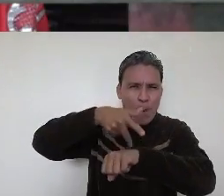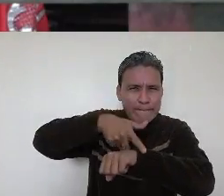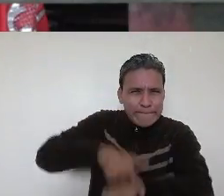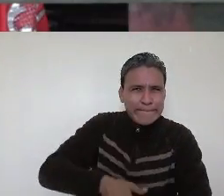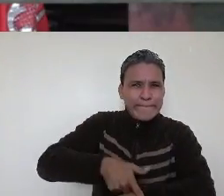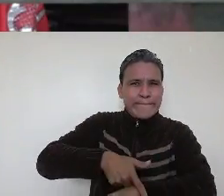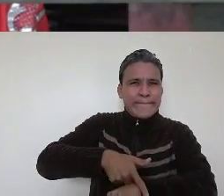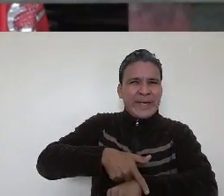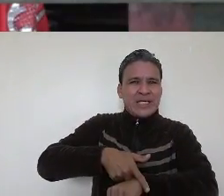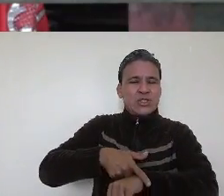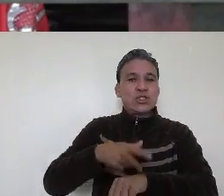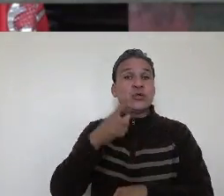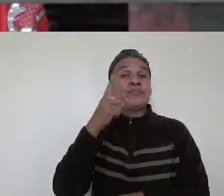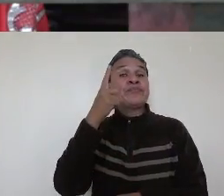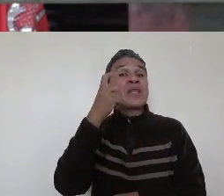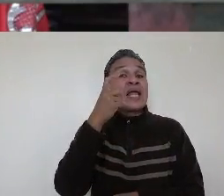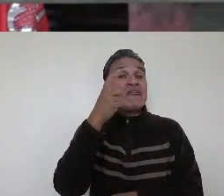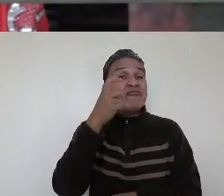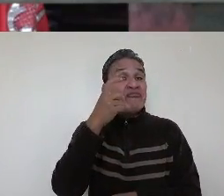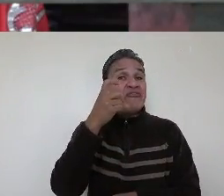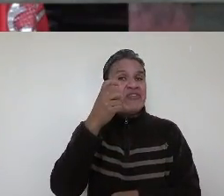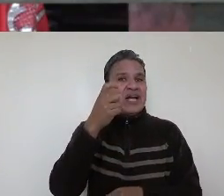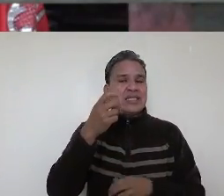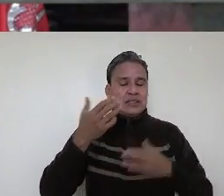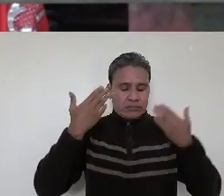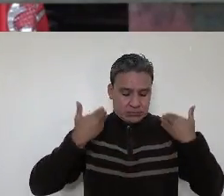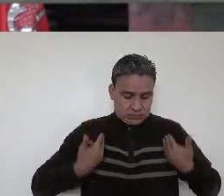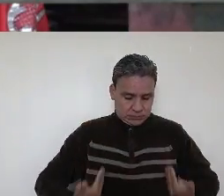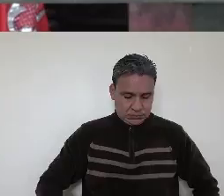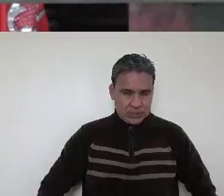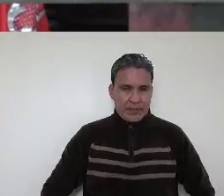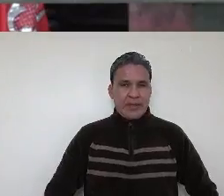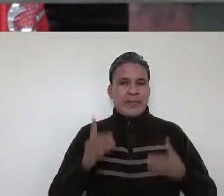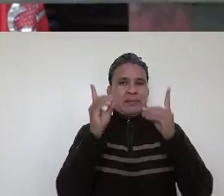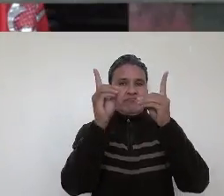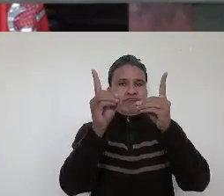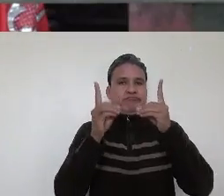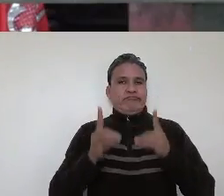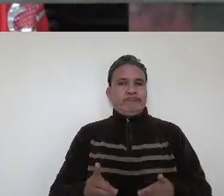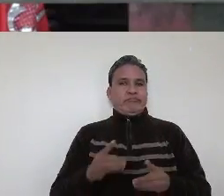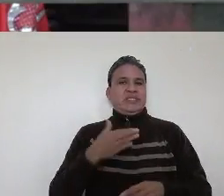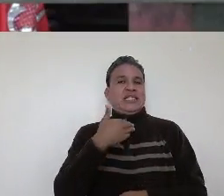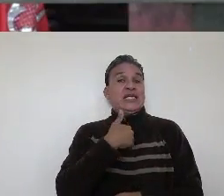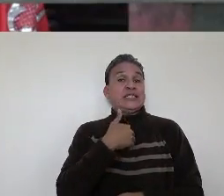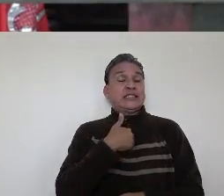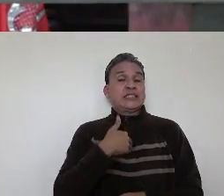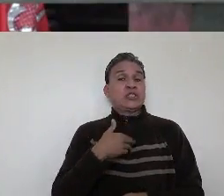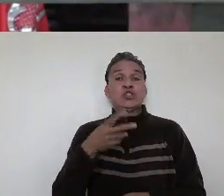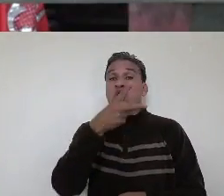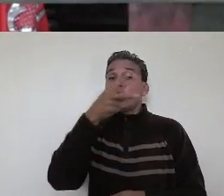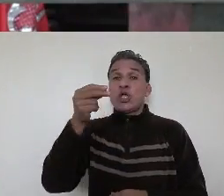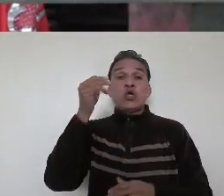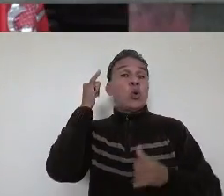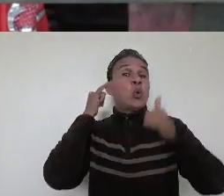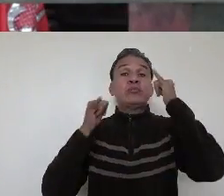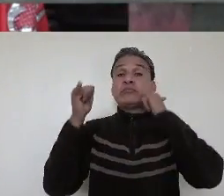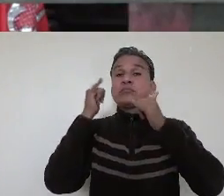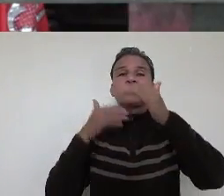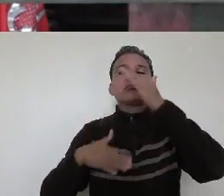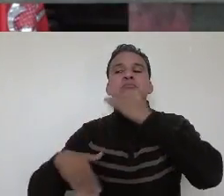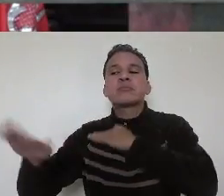Entonces, yo pongo el vestido mío y no quiero ir a la fiesta. O nos puede suceder